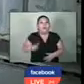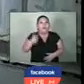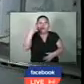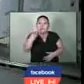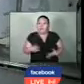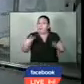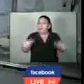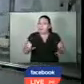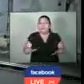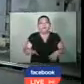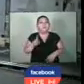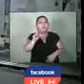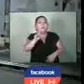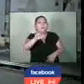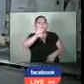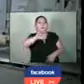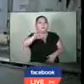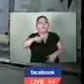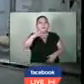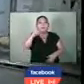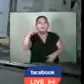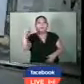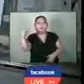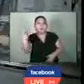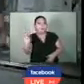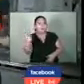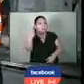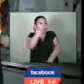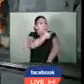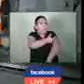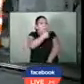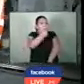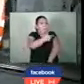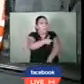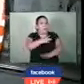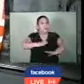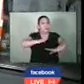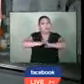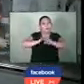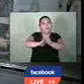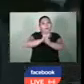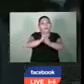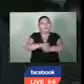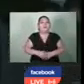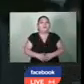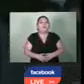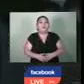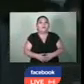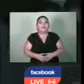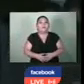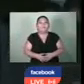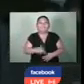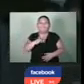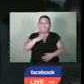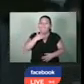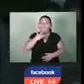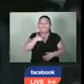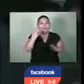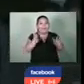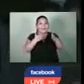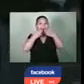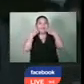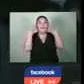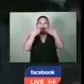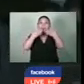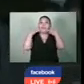autoridades de salud confirman que más de 5 millones de personas ya fueron vacunadas contra el coronavirus. Eso nos da una gran alegría porque es una